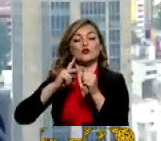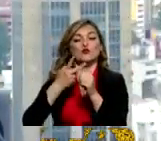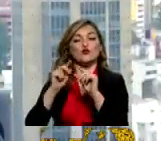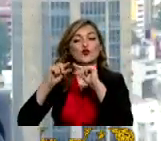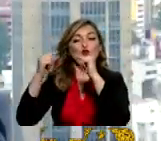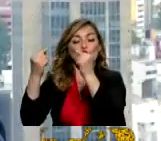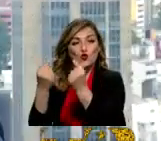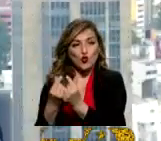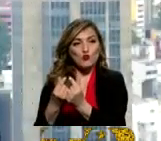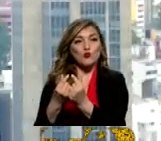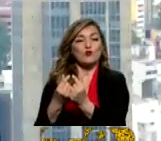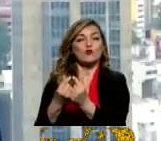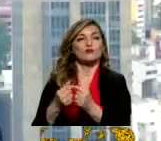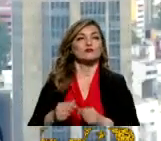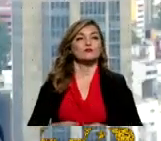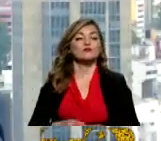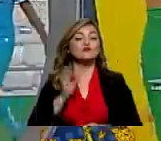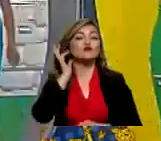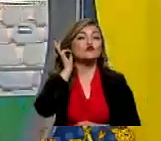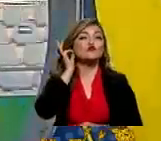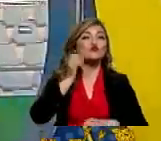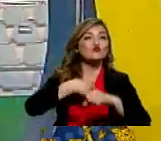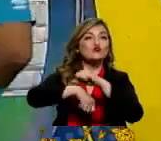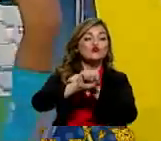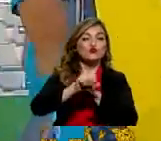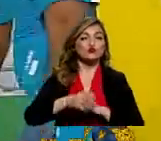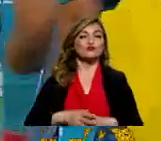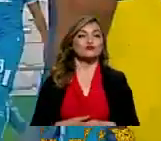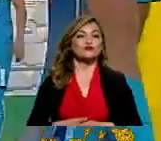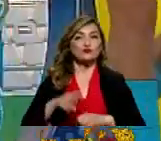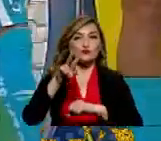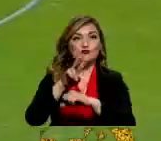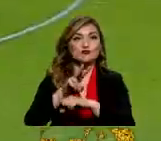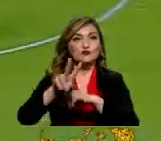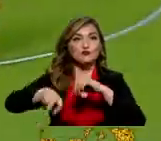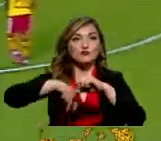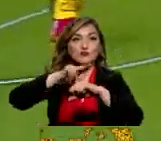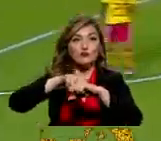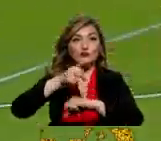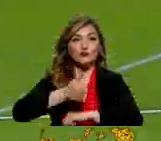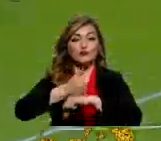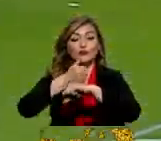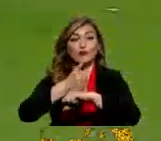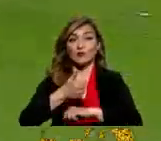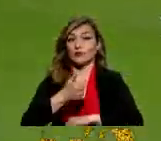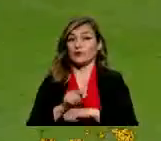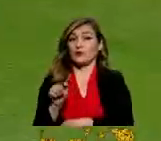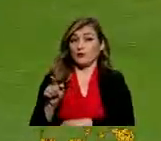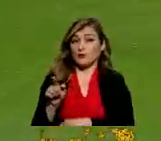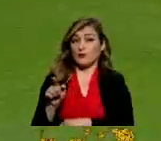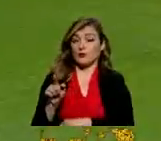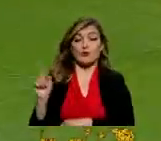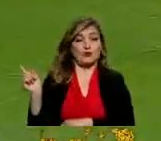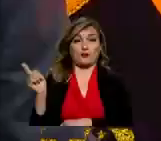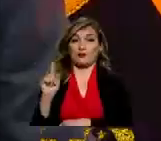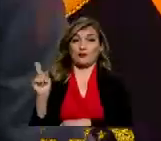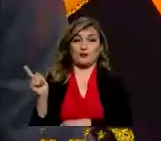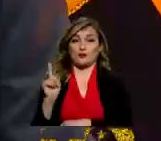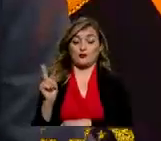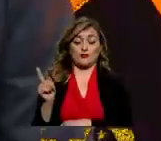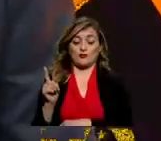Categoría y la Superliga de Fútbol Femenino. Ninguna intendencia a nivel nacional otorgará permisos para este tipo de